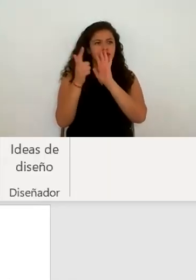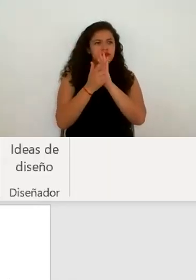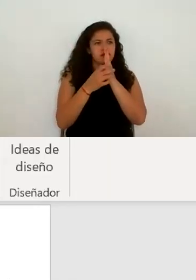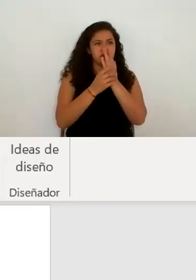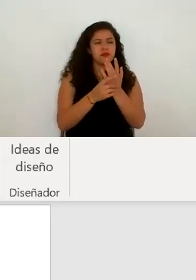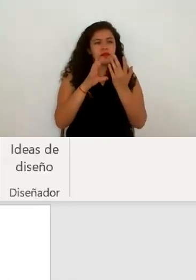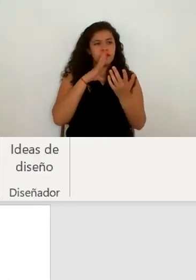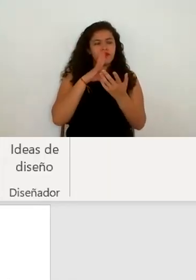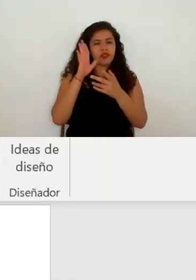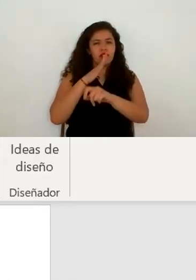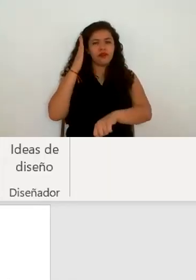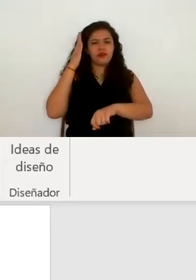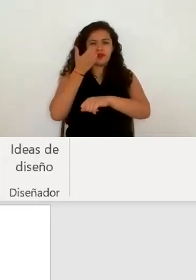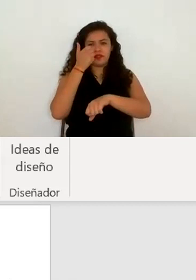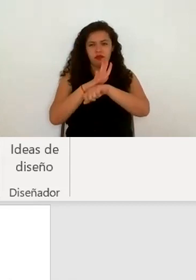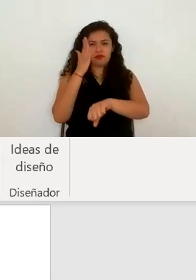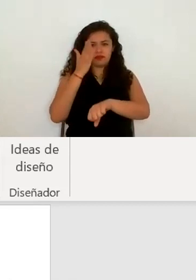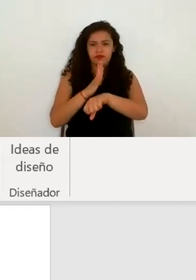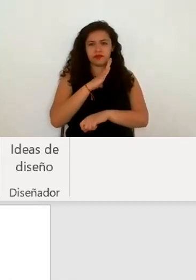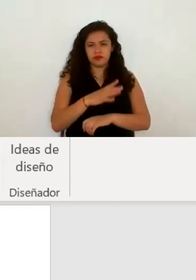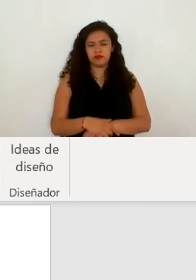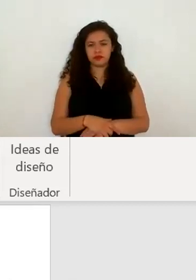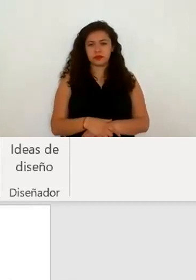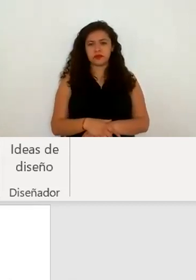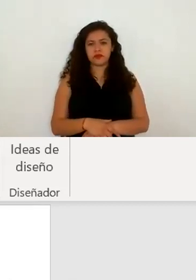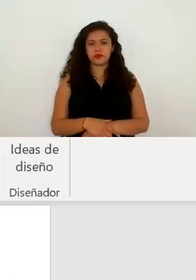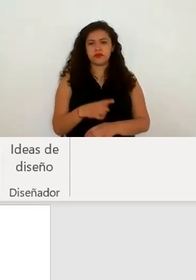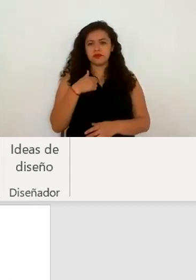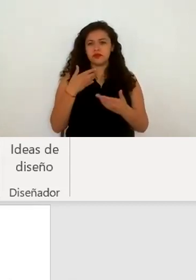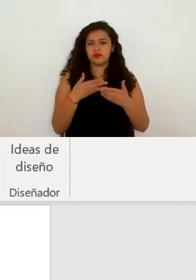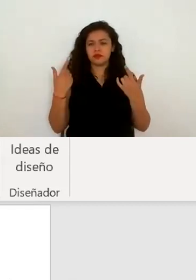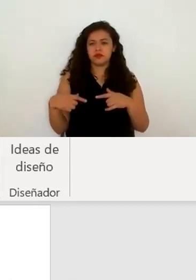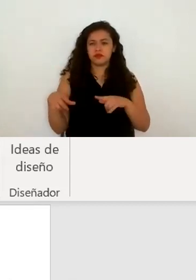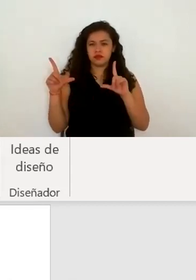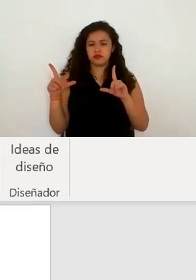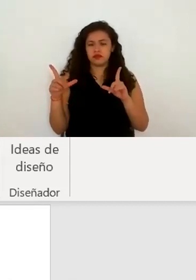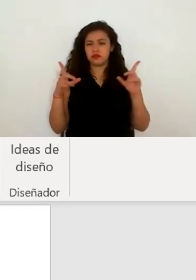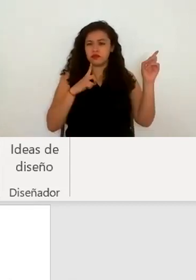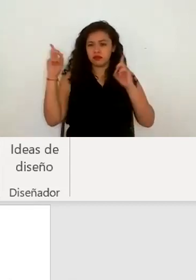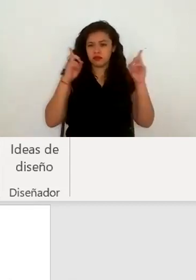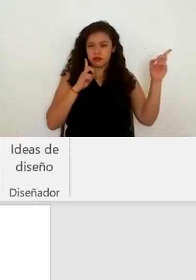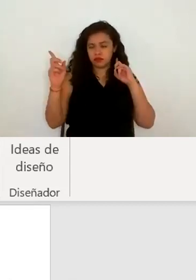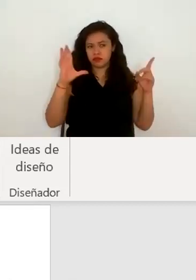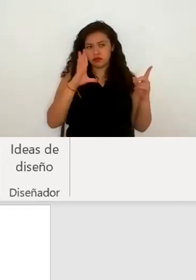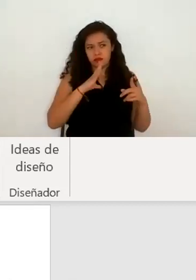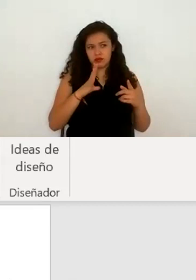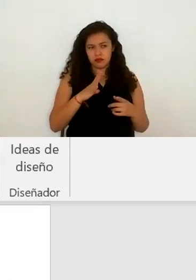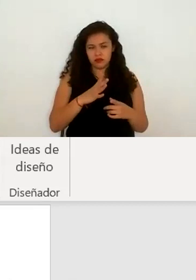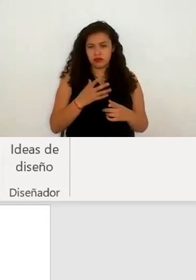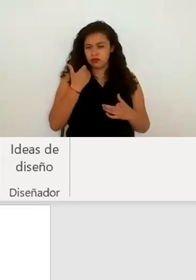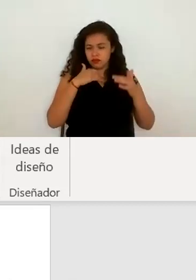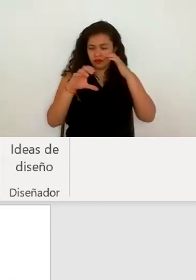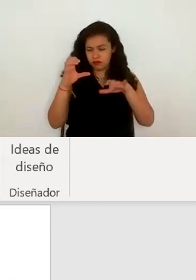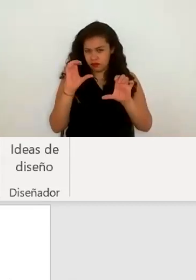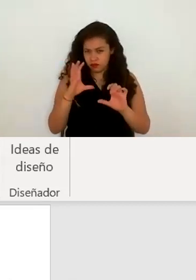sanción administrativa. Ahora, voy a mostrarles. Bueno, ¿hasta aquí alguien tiene algún comentario?